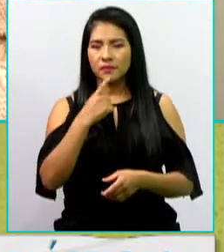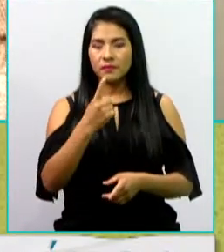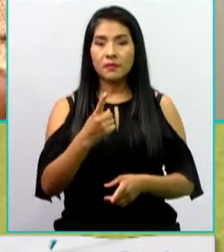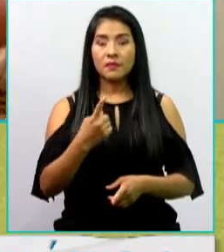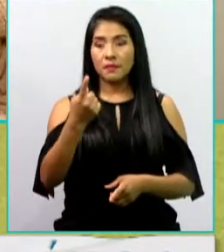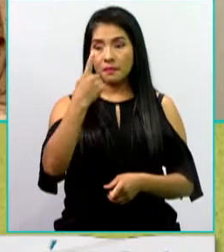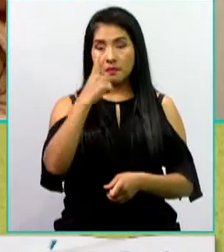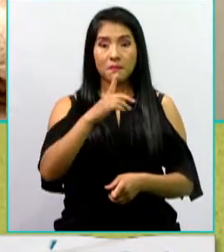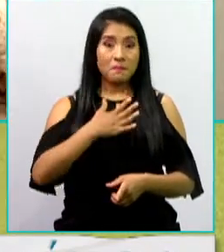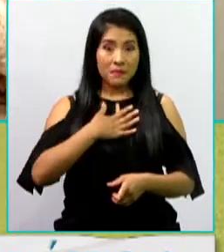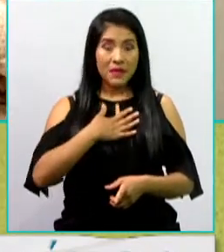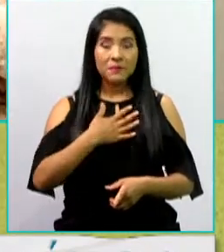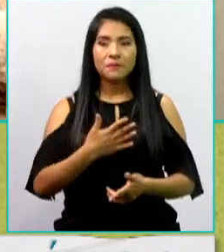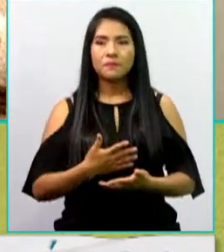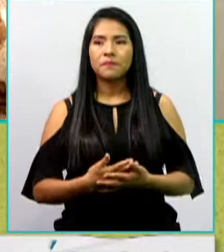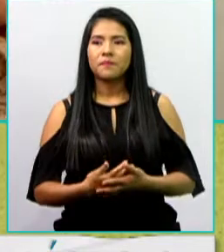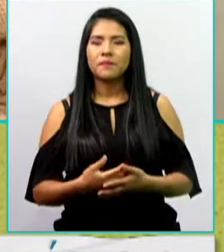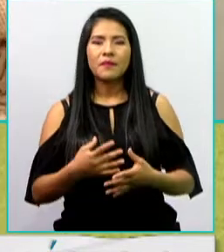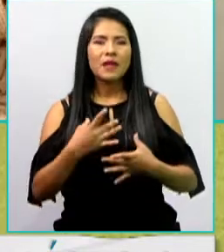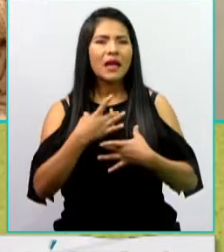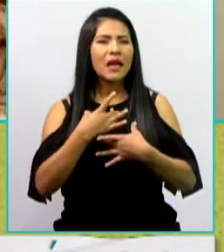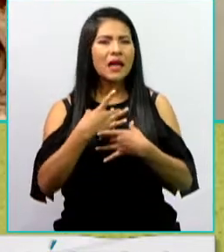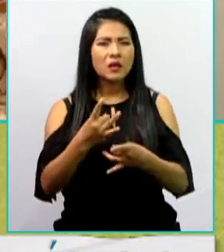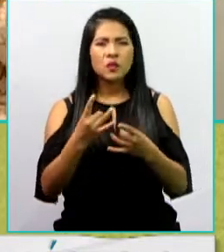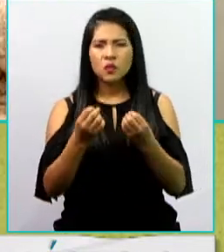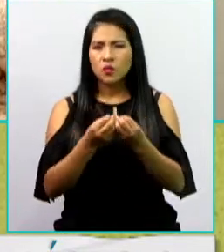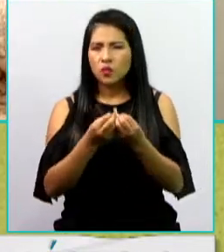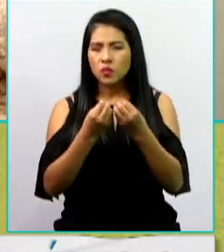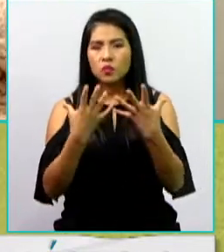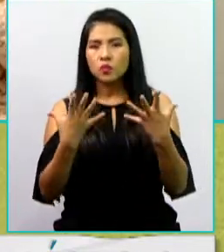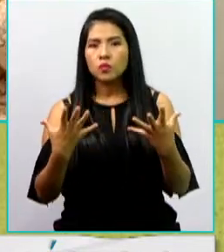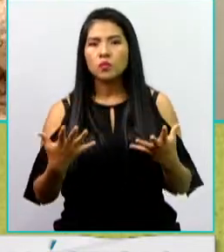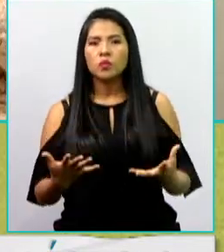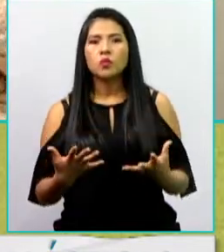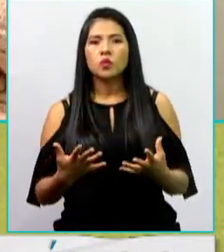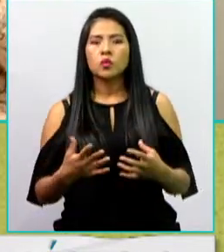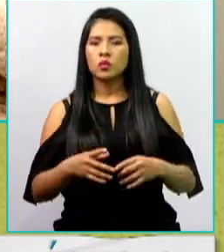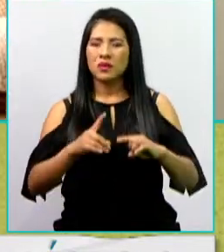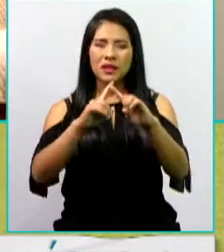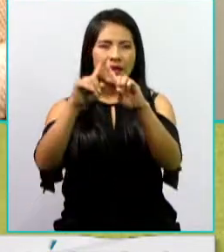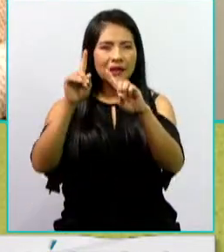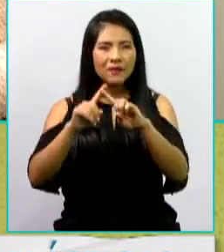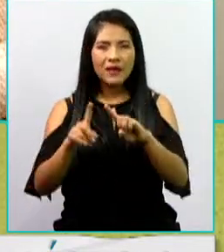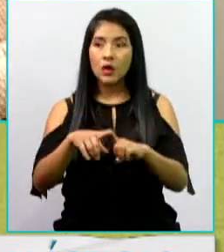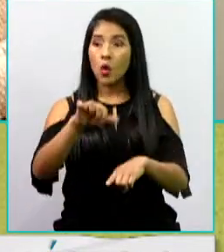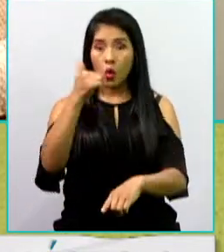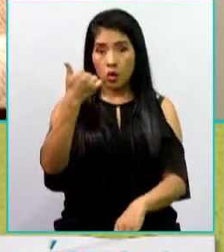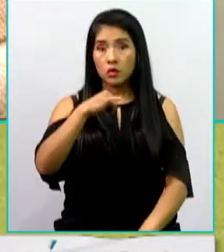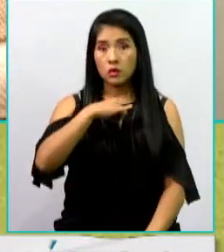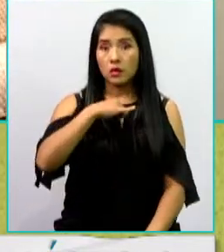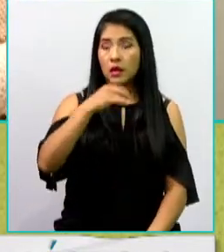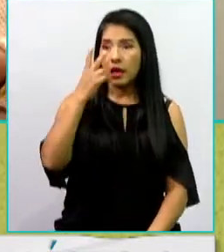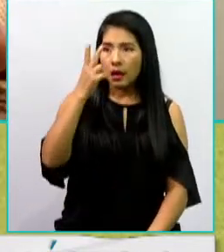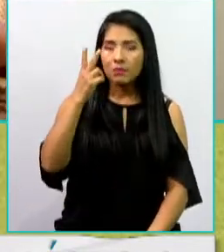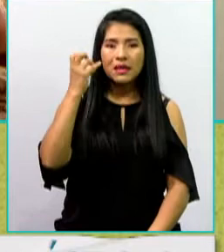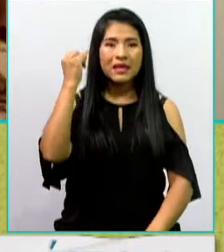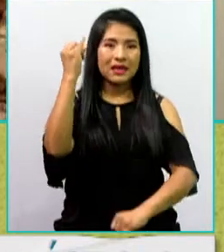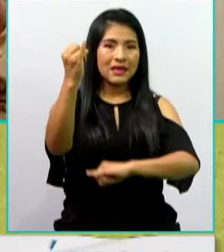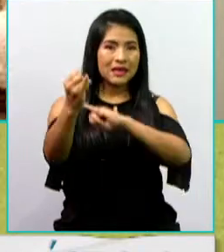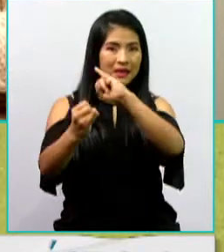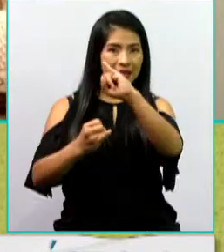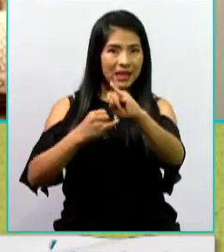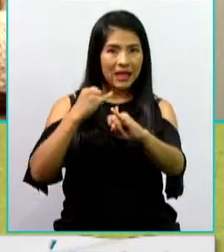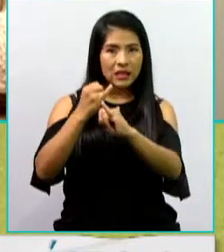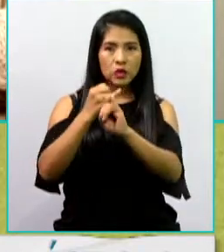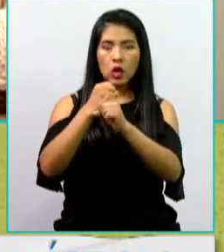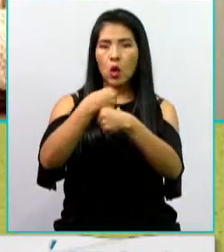me gustan mucho, ¿no? O sea, para mí son los cuadros muy interesantes que he visto en el Renacimiento, ¿no? Las